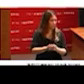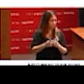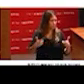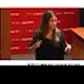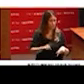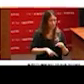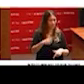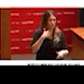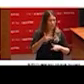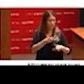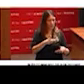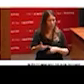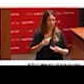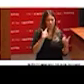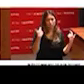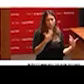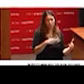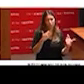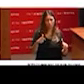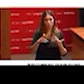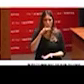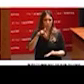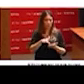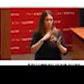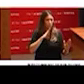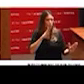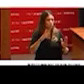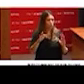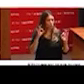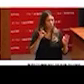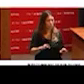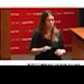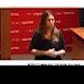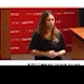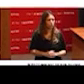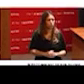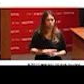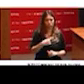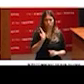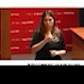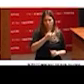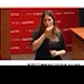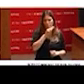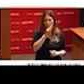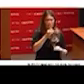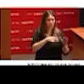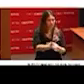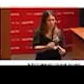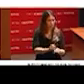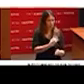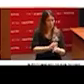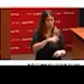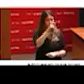una demanda dentro de lo que es nuestro sector ahora en estos momentos eh incluso todavía somos un vector de inserción laboral de